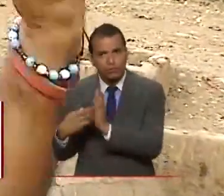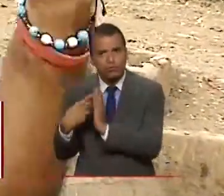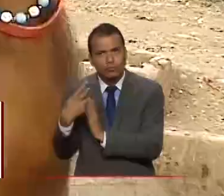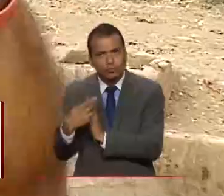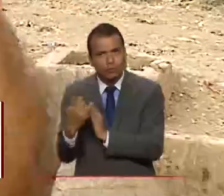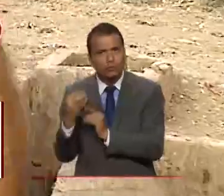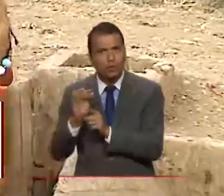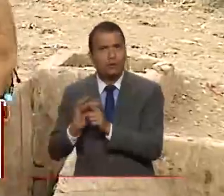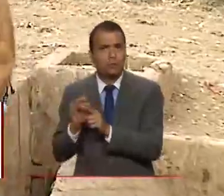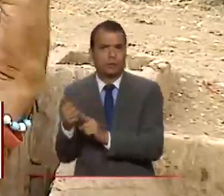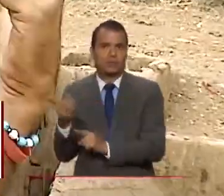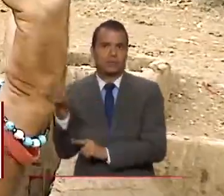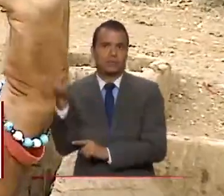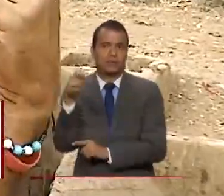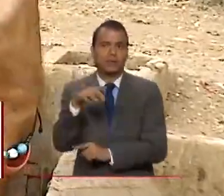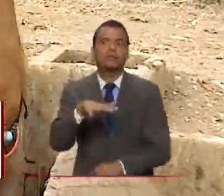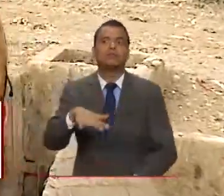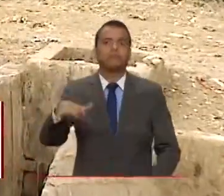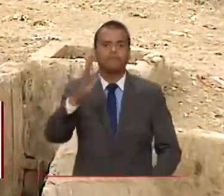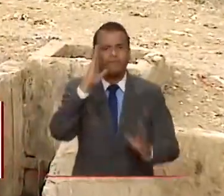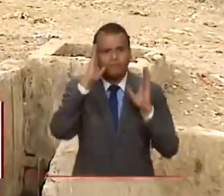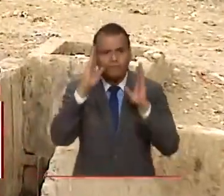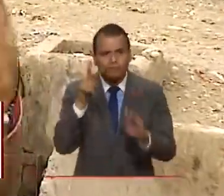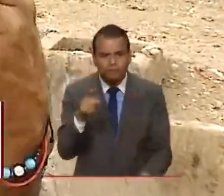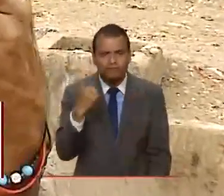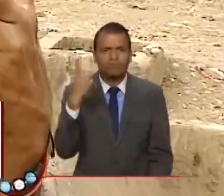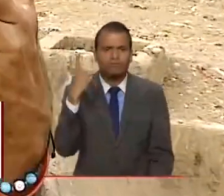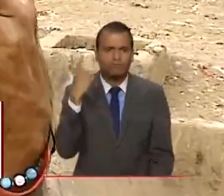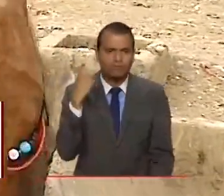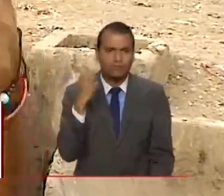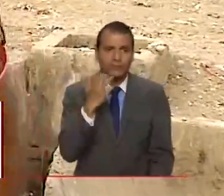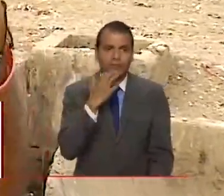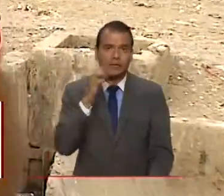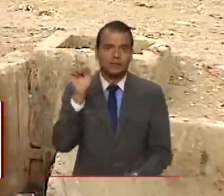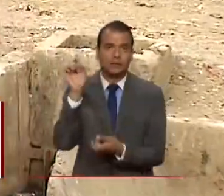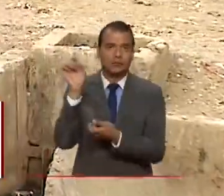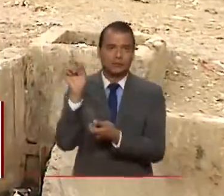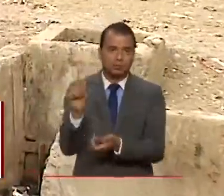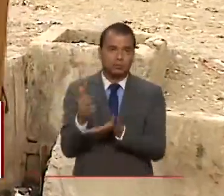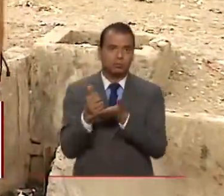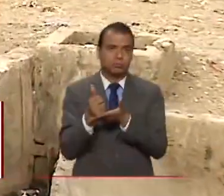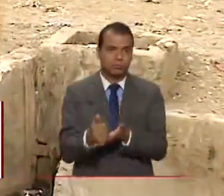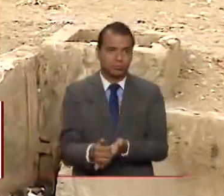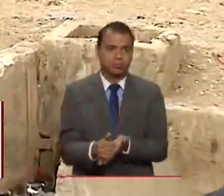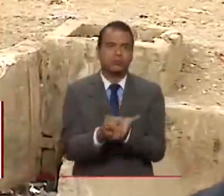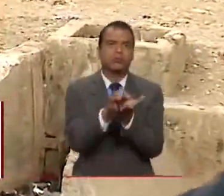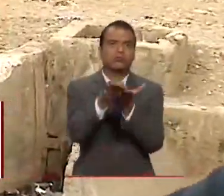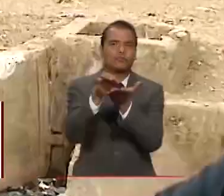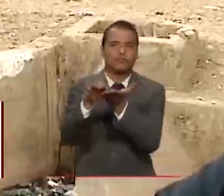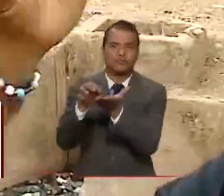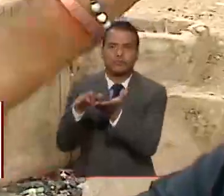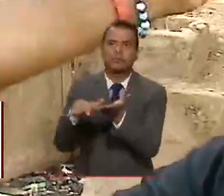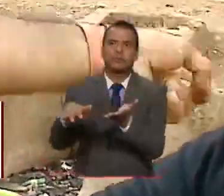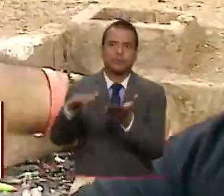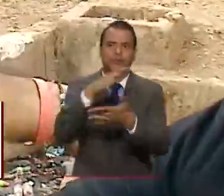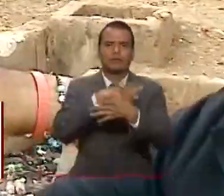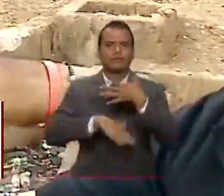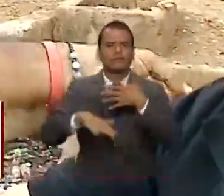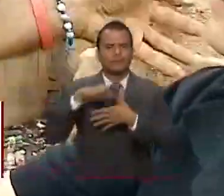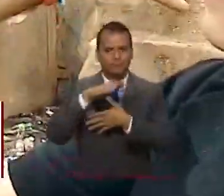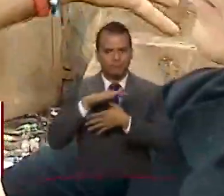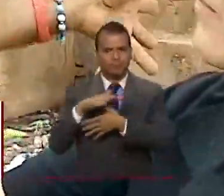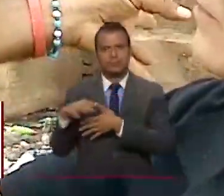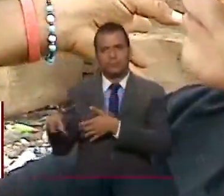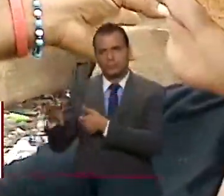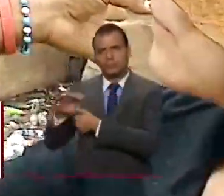zona, porque tenemos una zona muy interesante. Si hay inversiones, hay que hacerlas desde la zona rural al urbano. Y en el urbano, pues ya se hizo esta